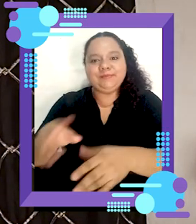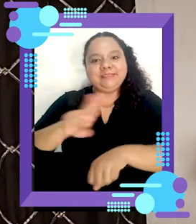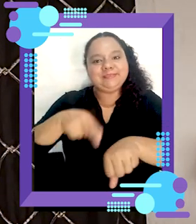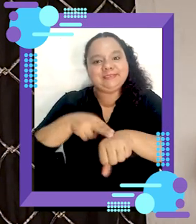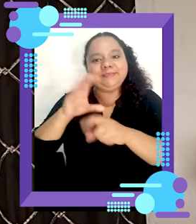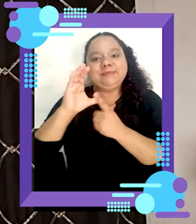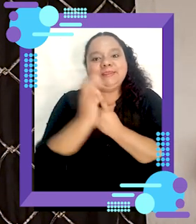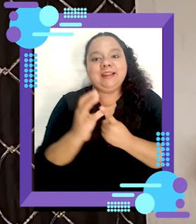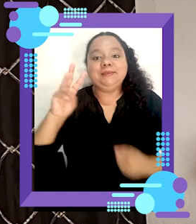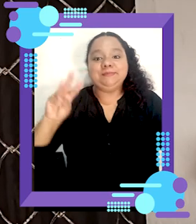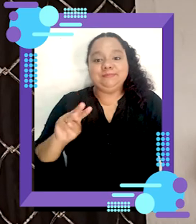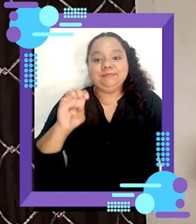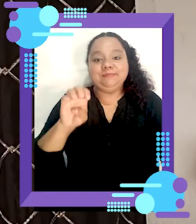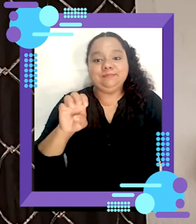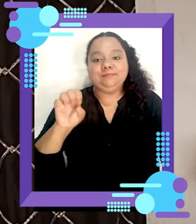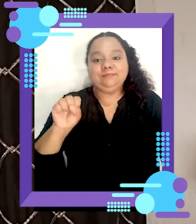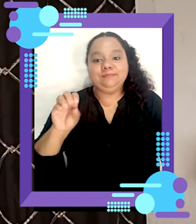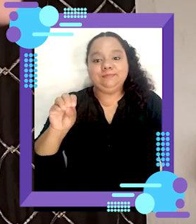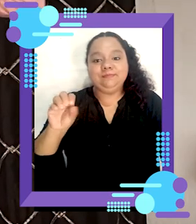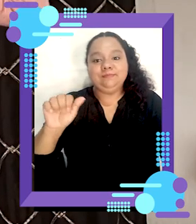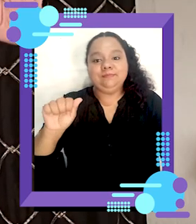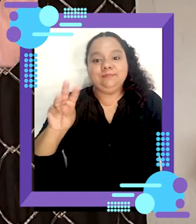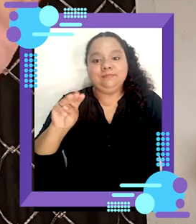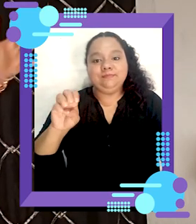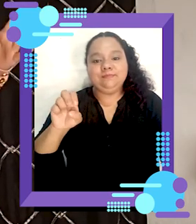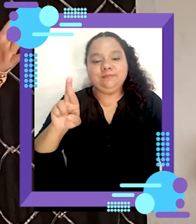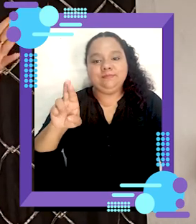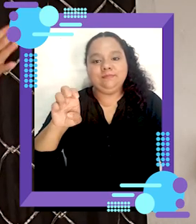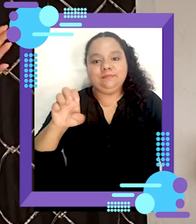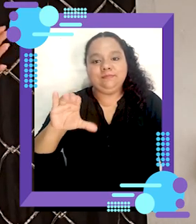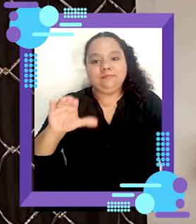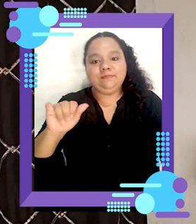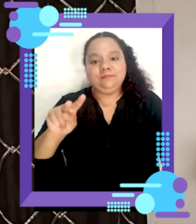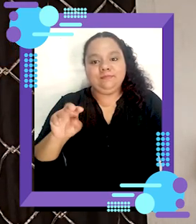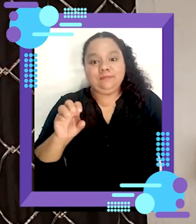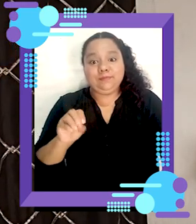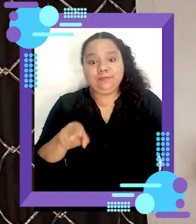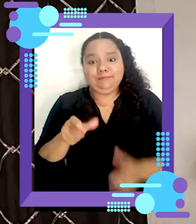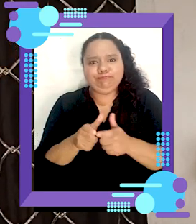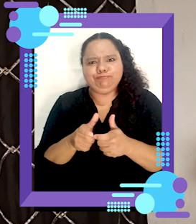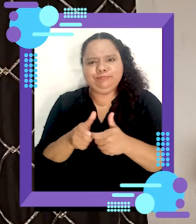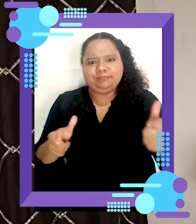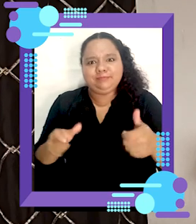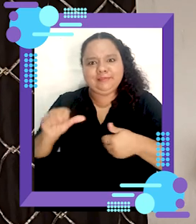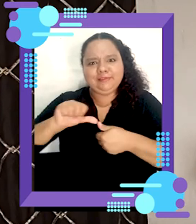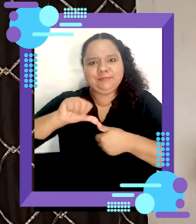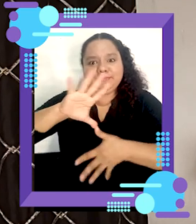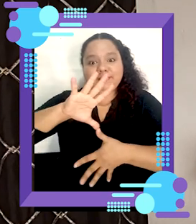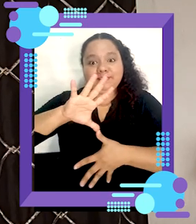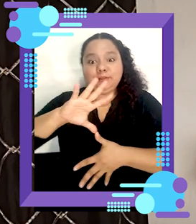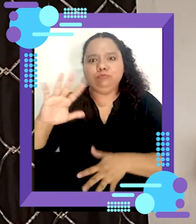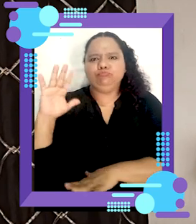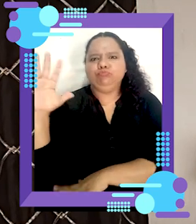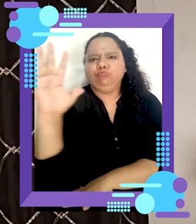mesoamericano. Quiere decir que son la segunda reserva más grande de América. Su hábitat es el bosque